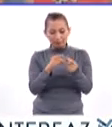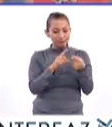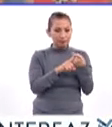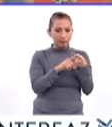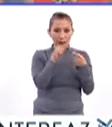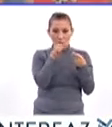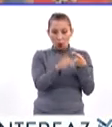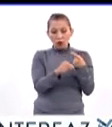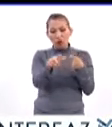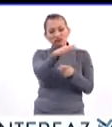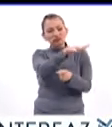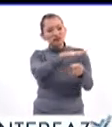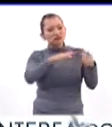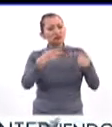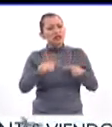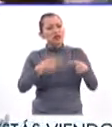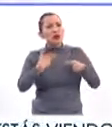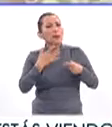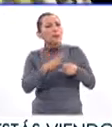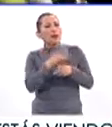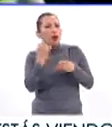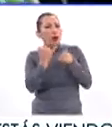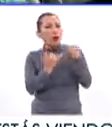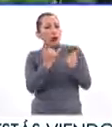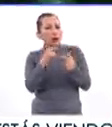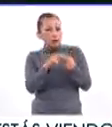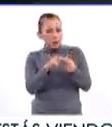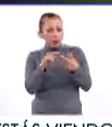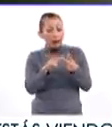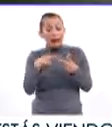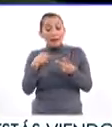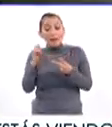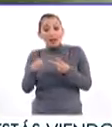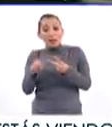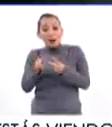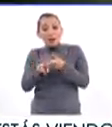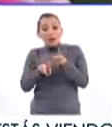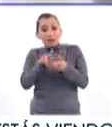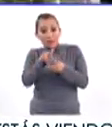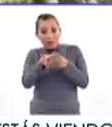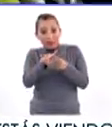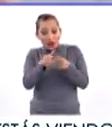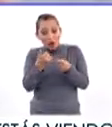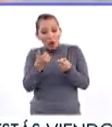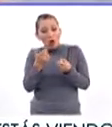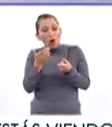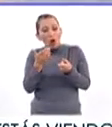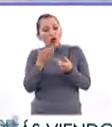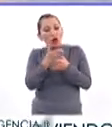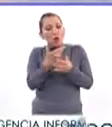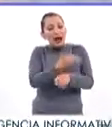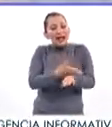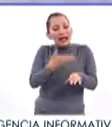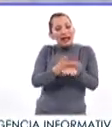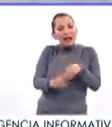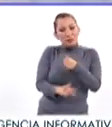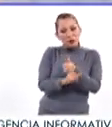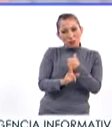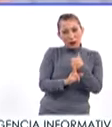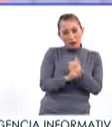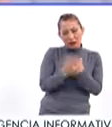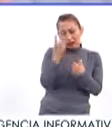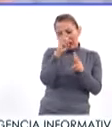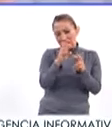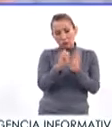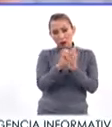Uno es el contexto de los jugadores y cómo el videojuego interviene para resolver algunos problemas. Ahí